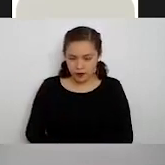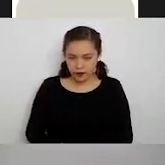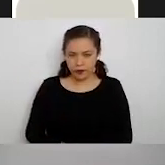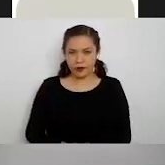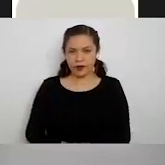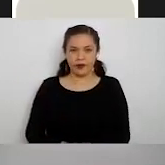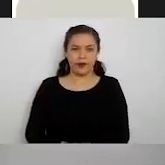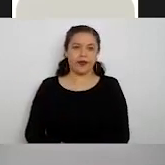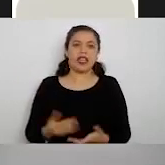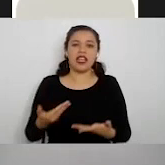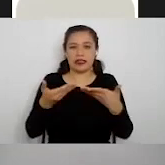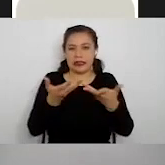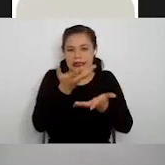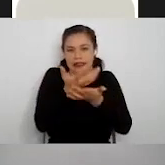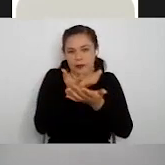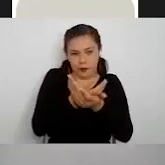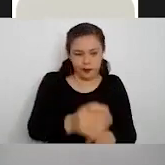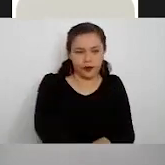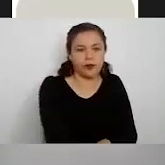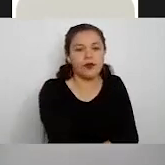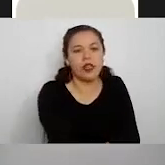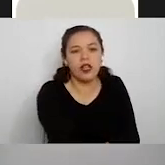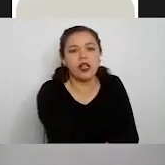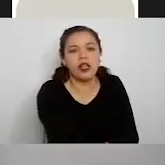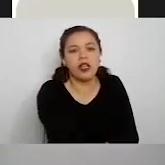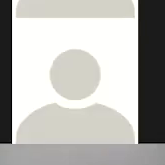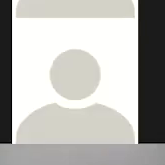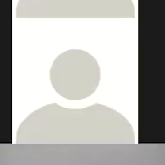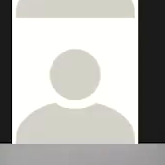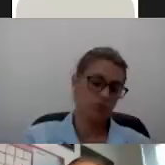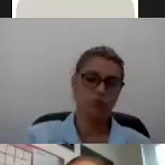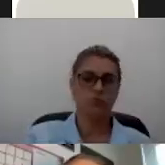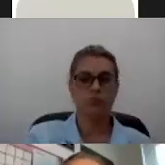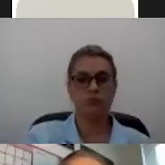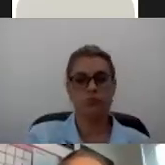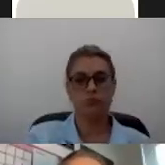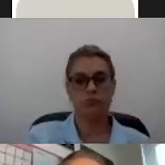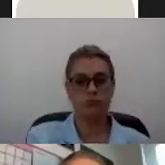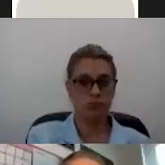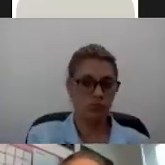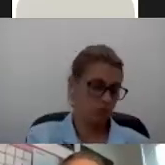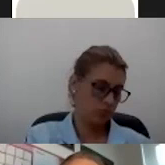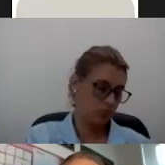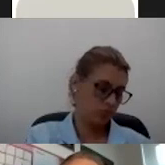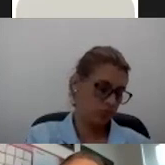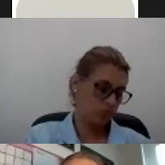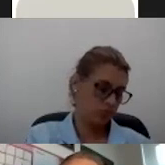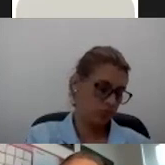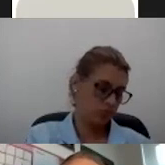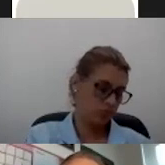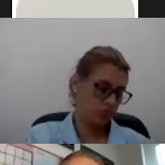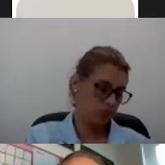se ha dado un fenómeno que a mí me ha gustado mucho porque la verdad es que las personas eran muy pesimistas con el tipo de